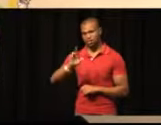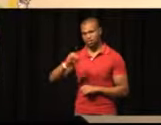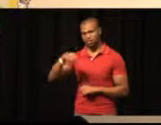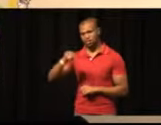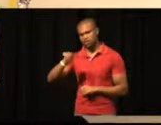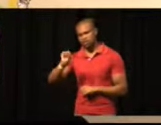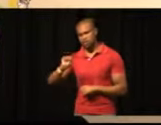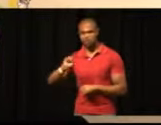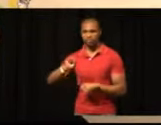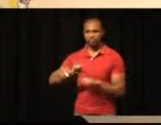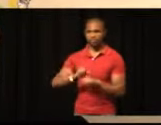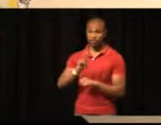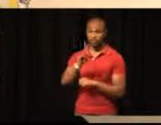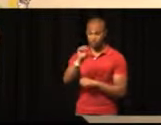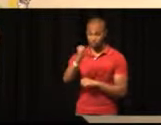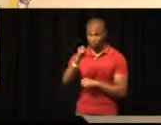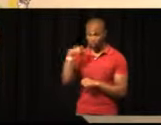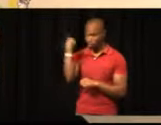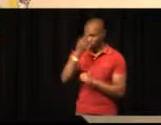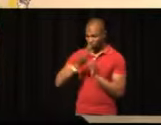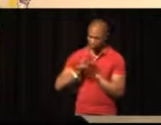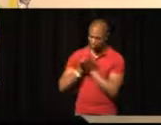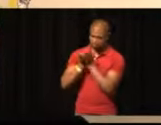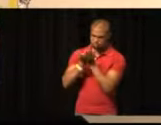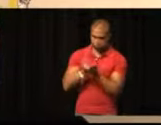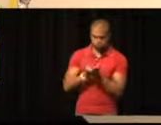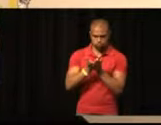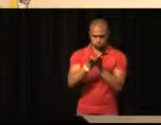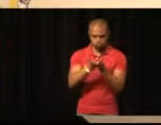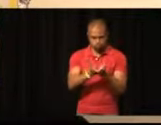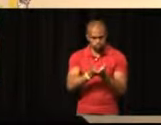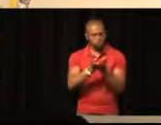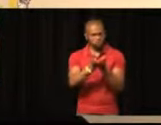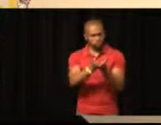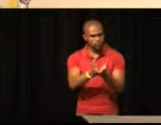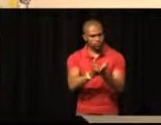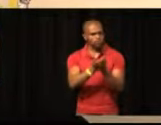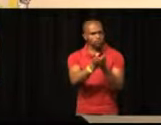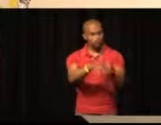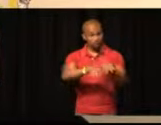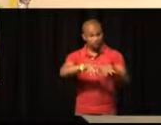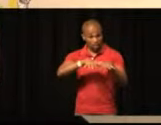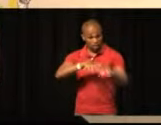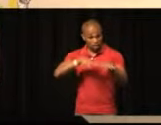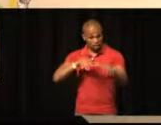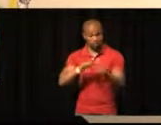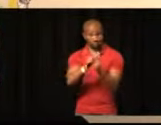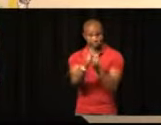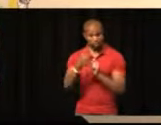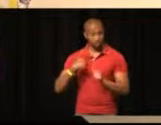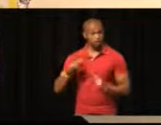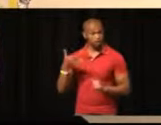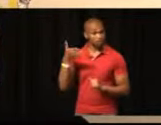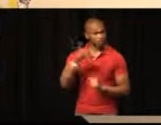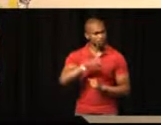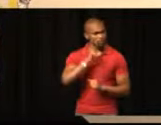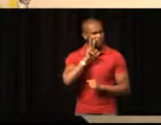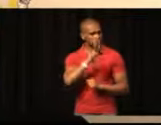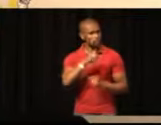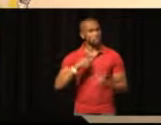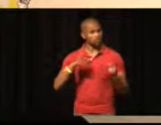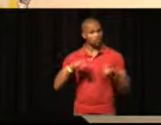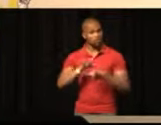Ramos a 18 horas de embarco desde Manaus con esta actividad de la caravana del deporte,